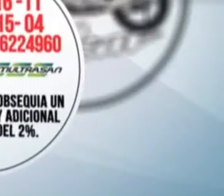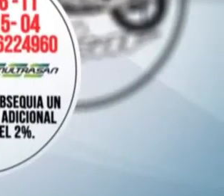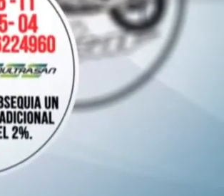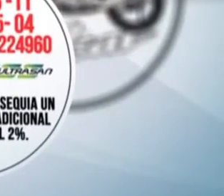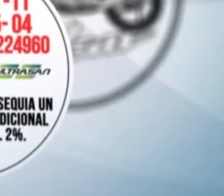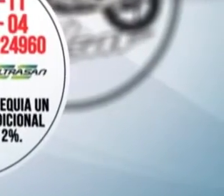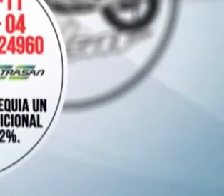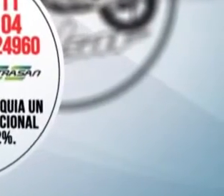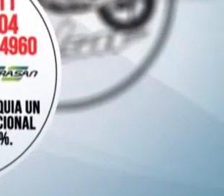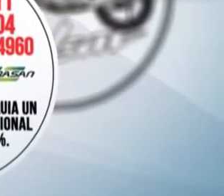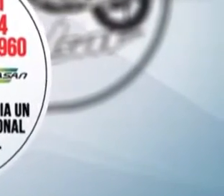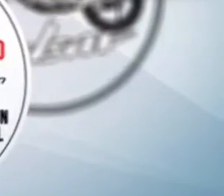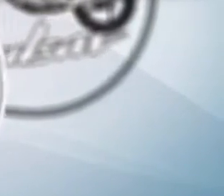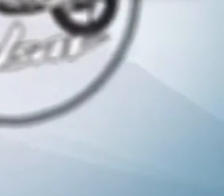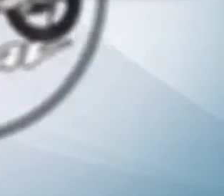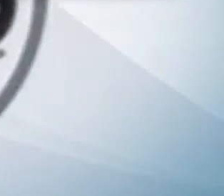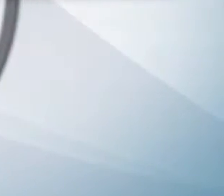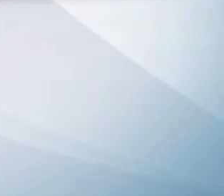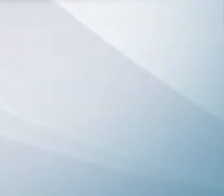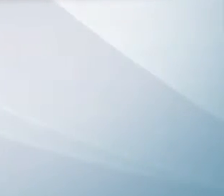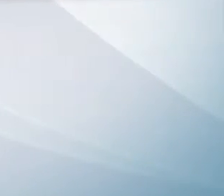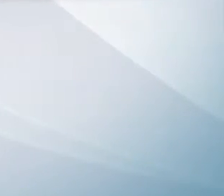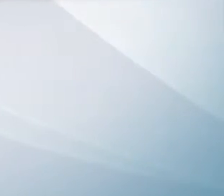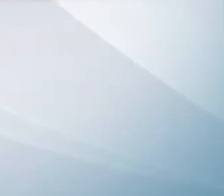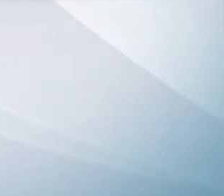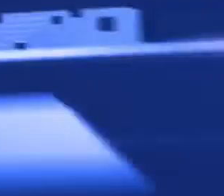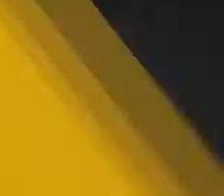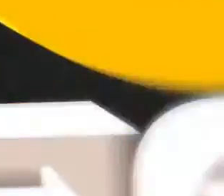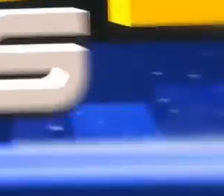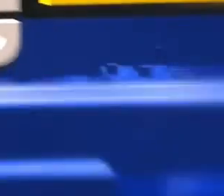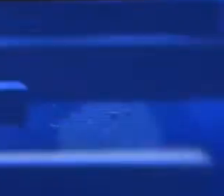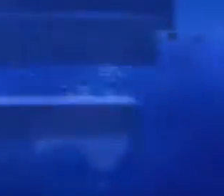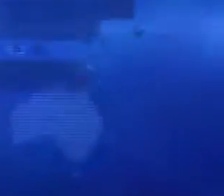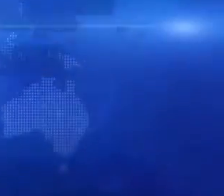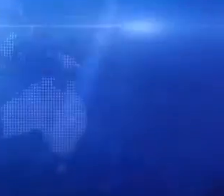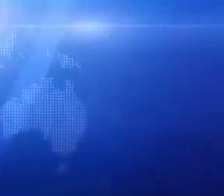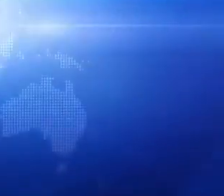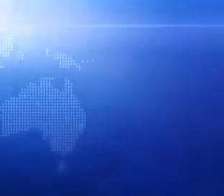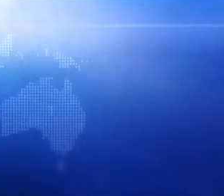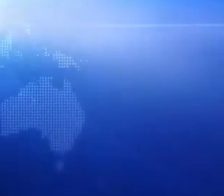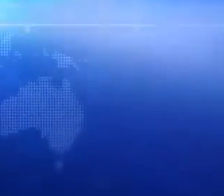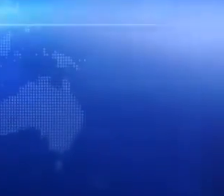2%. Precios especiales en electrodomésticos de todas las marcas.